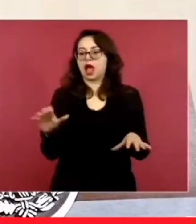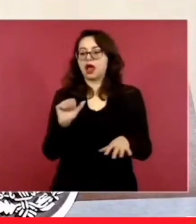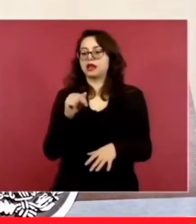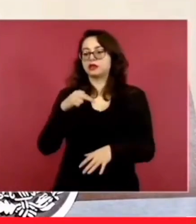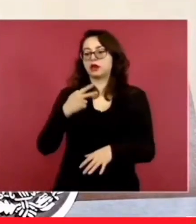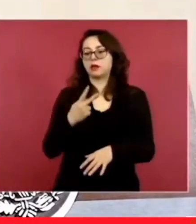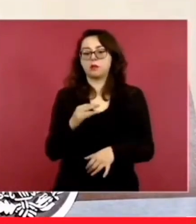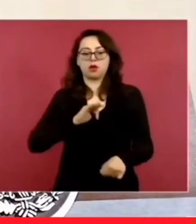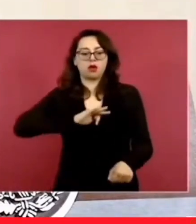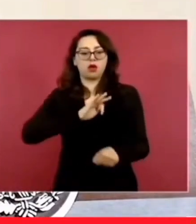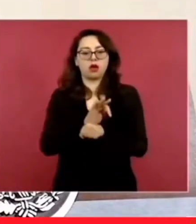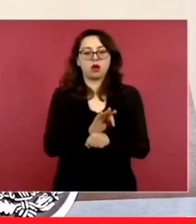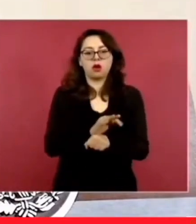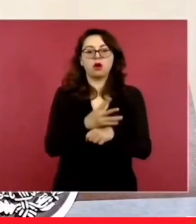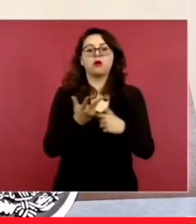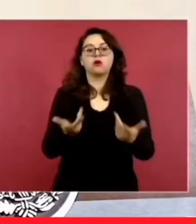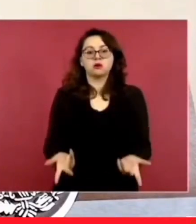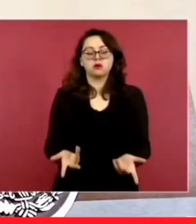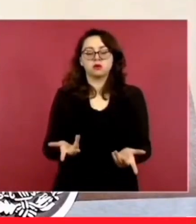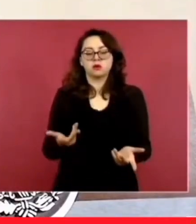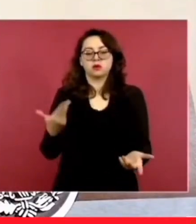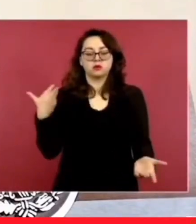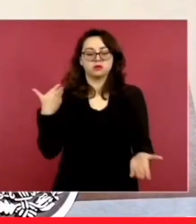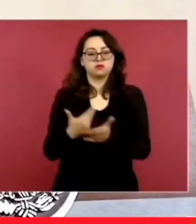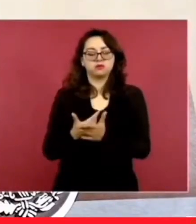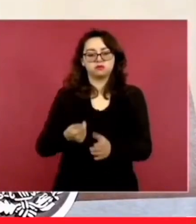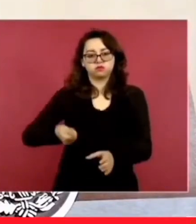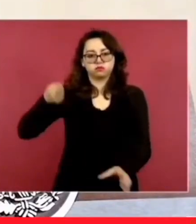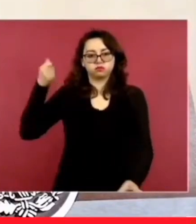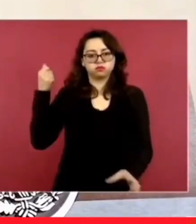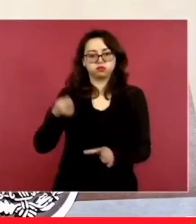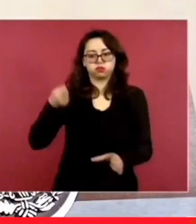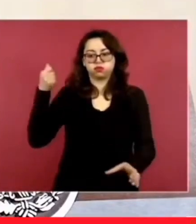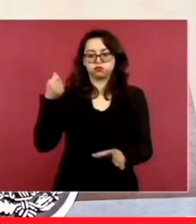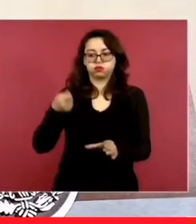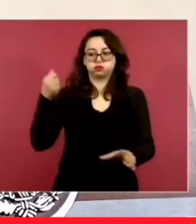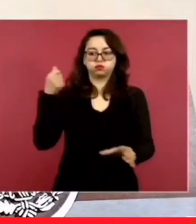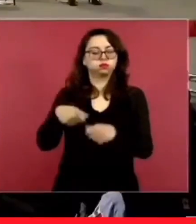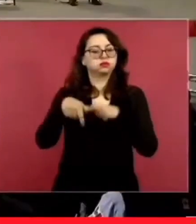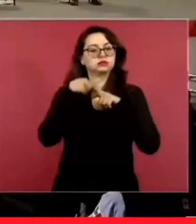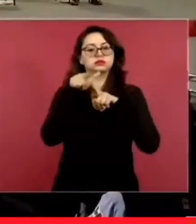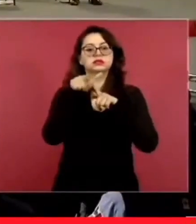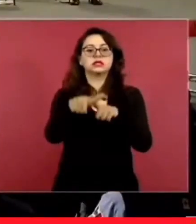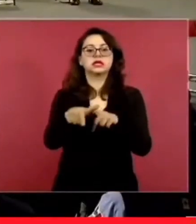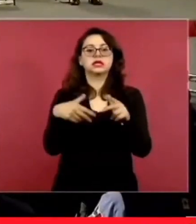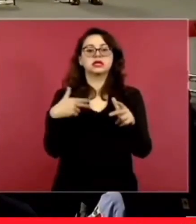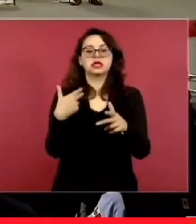decretos salgan hasta el día diciembre 2023.